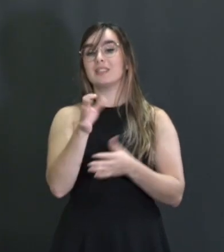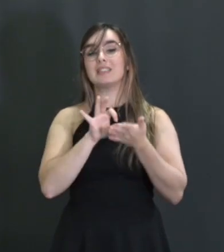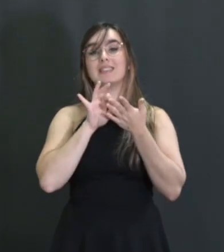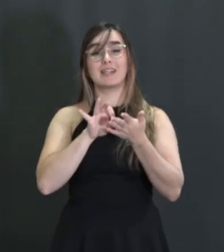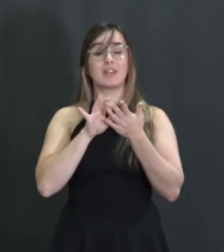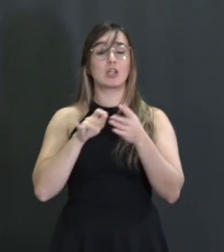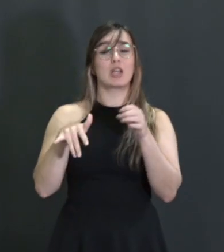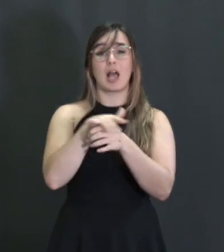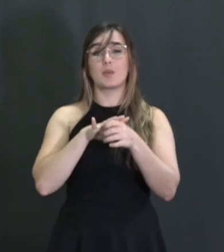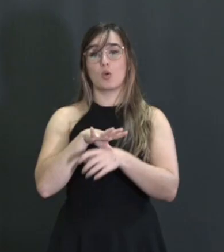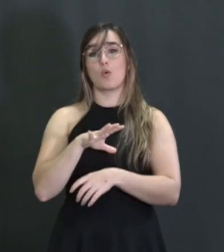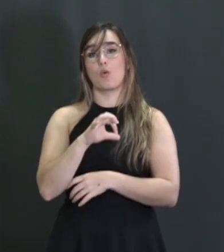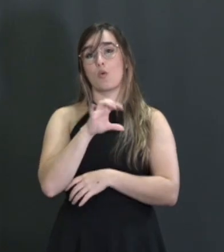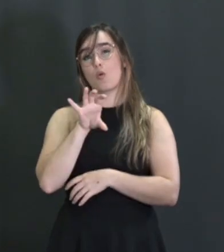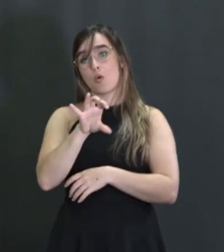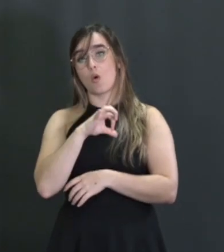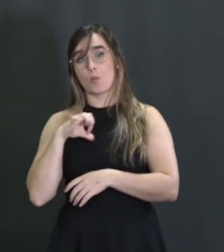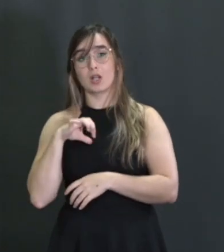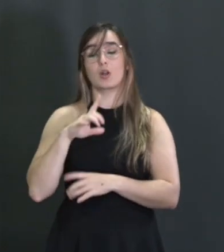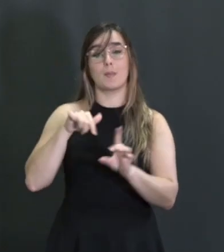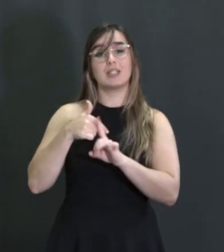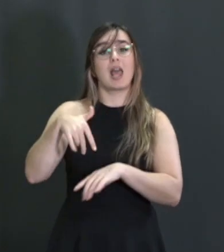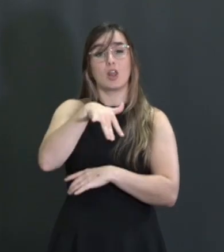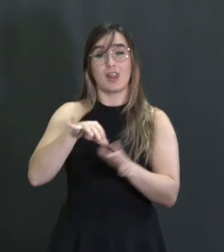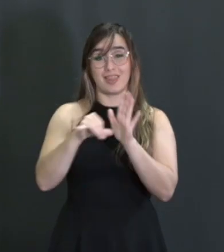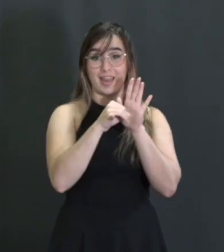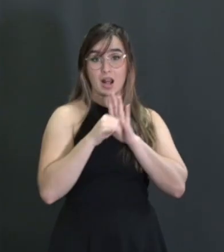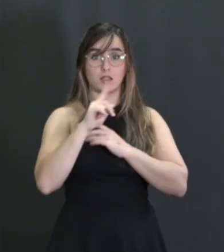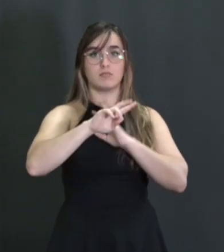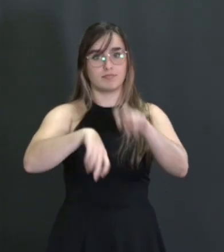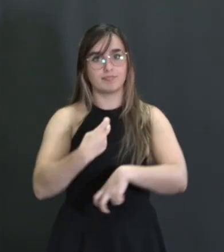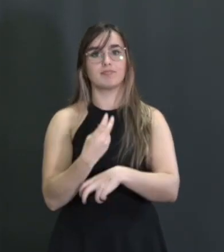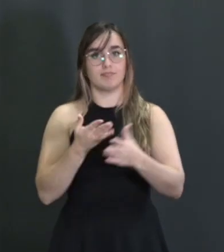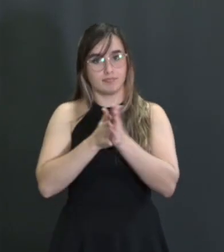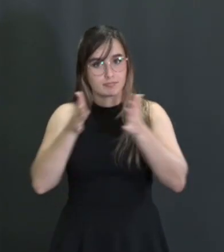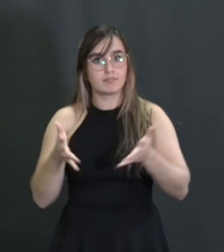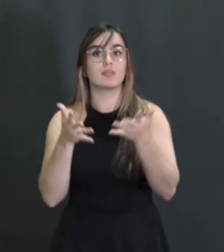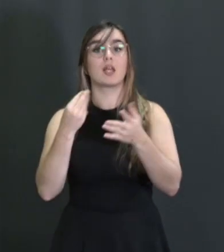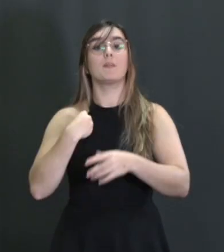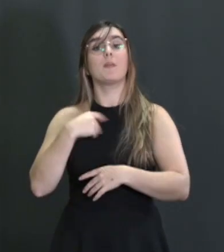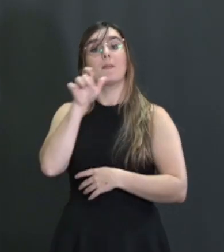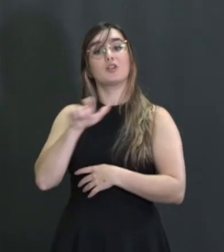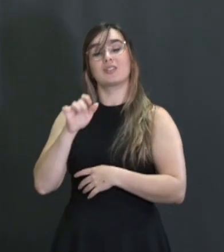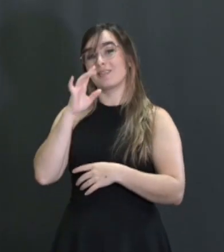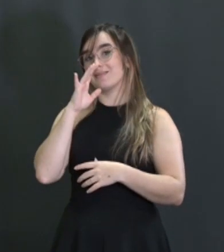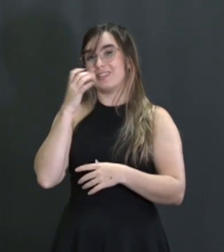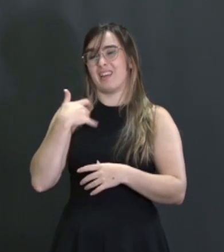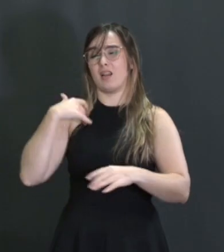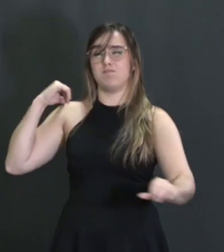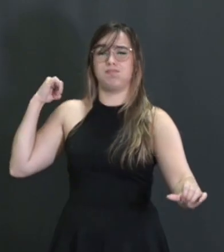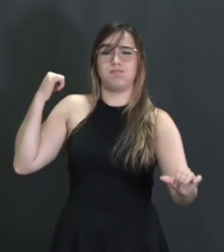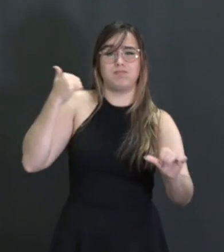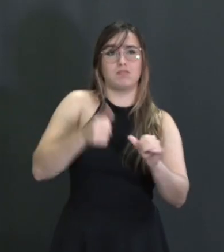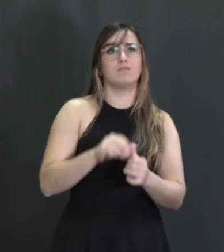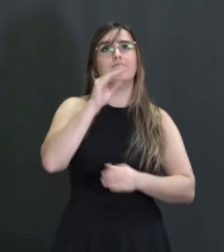ámbito comunitario, en el entorno cercano y en donde las personas llevan décadas, porque llevamos décadas preguntándoles qué es